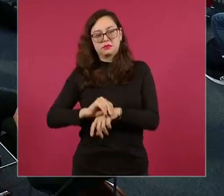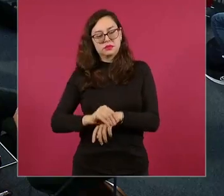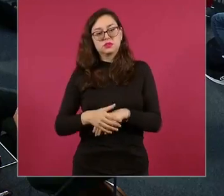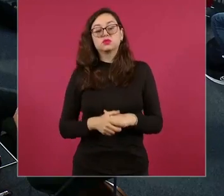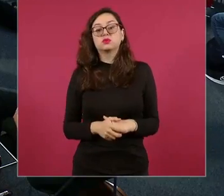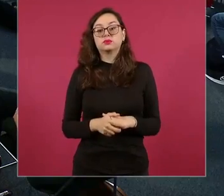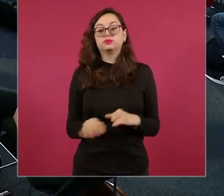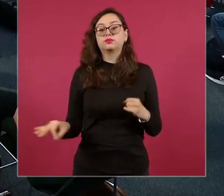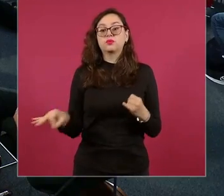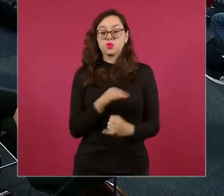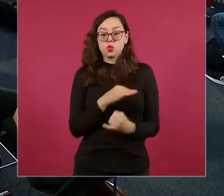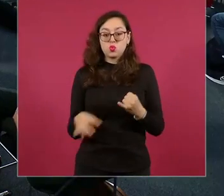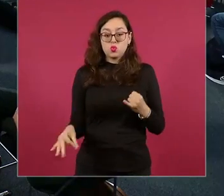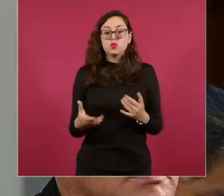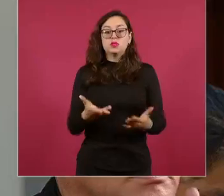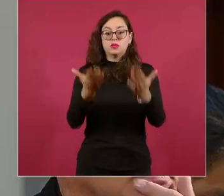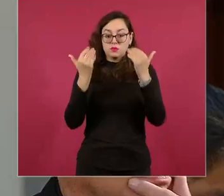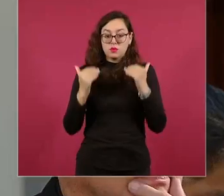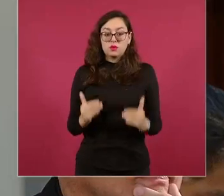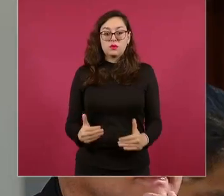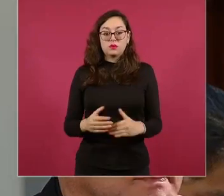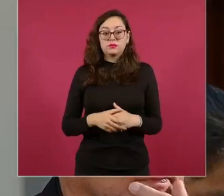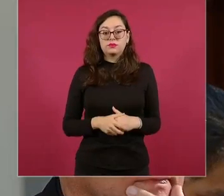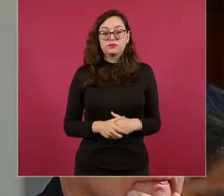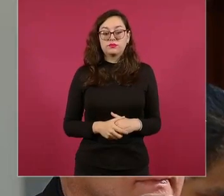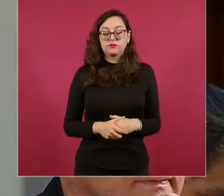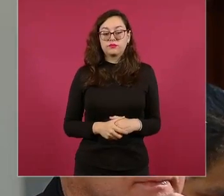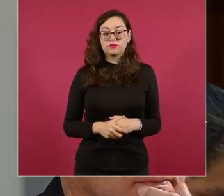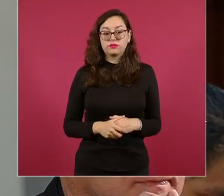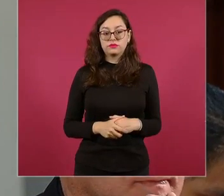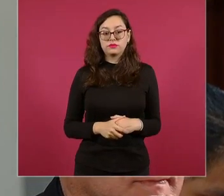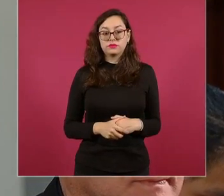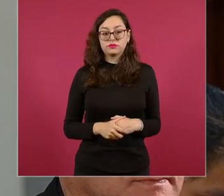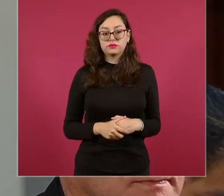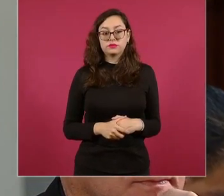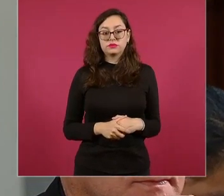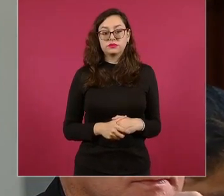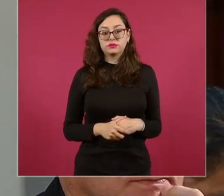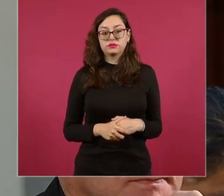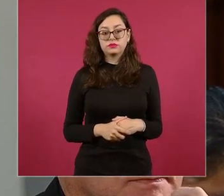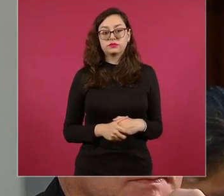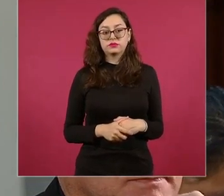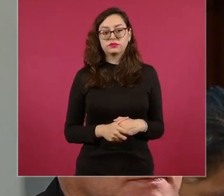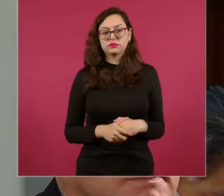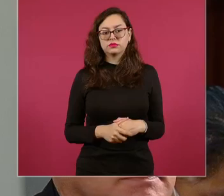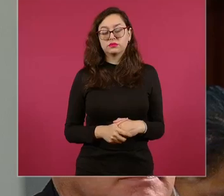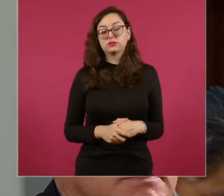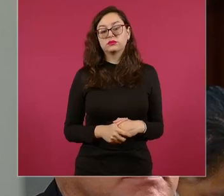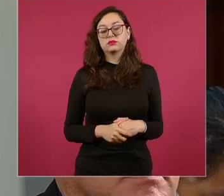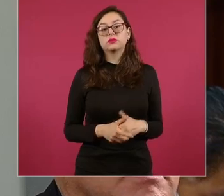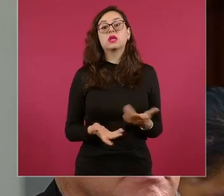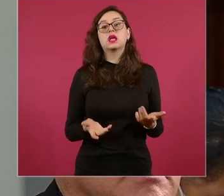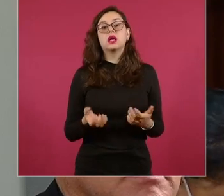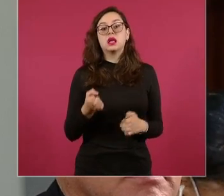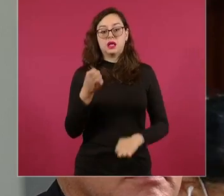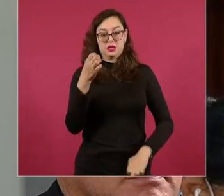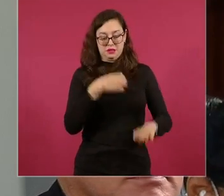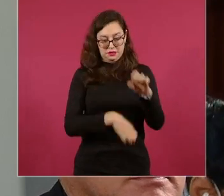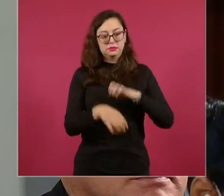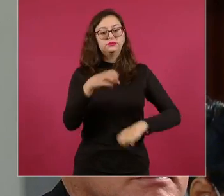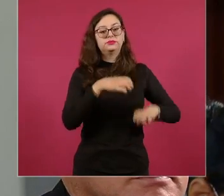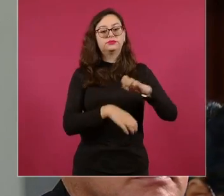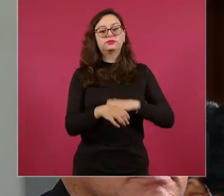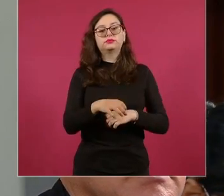último presidente si me lo permite pues los chinos de Time Ceramics ya están produciendo pisos y